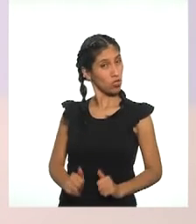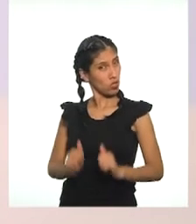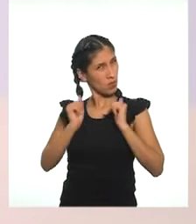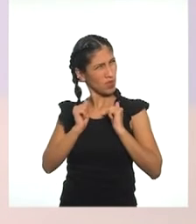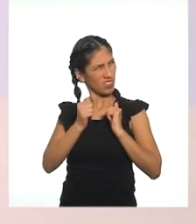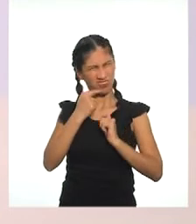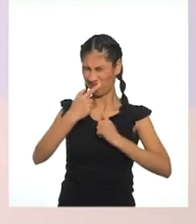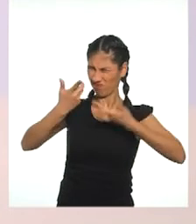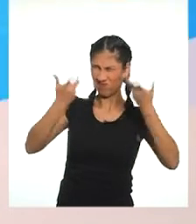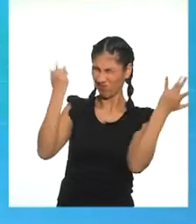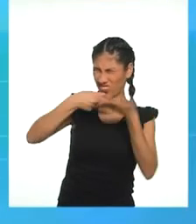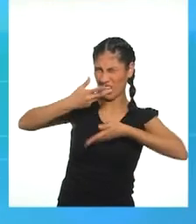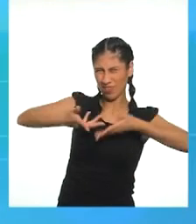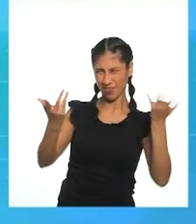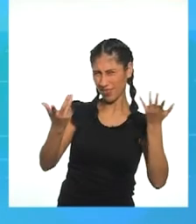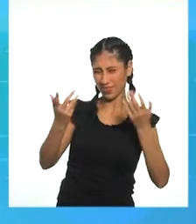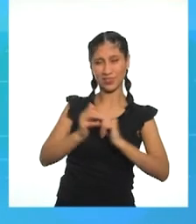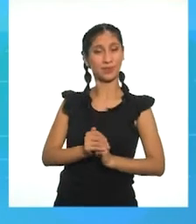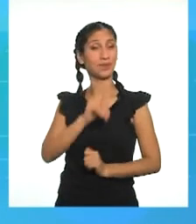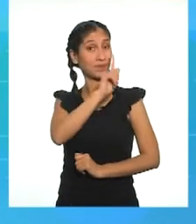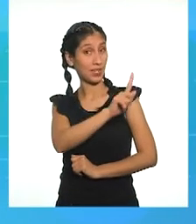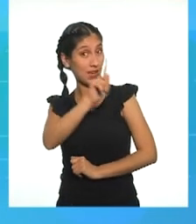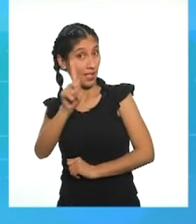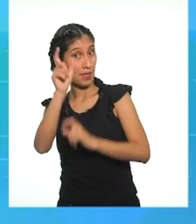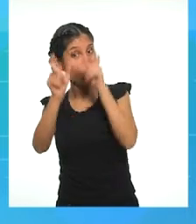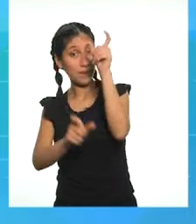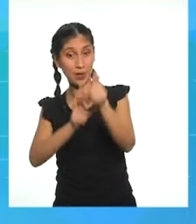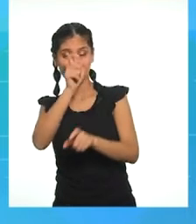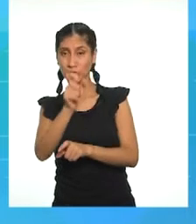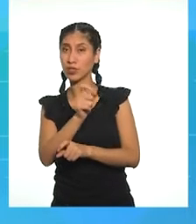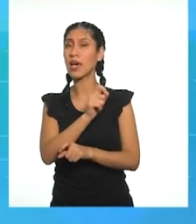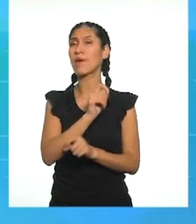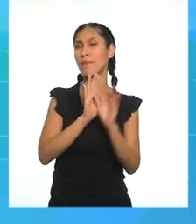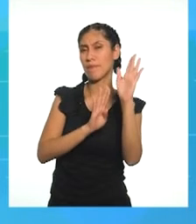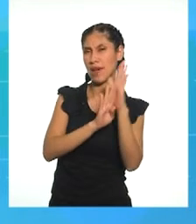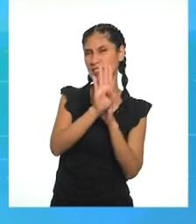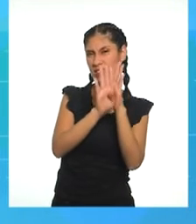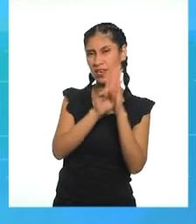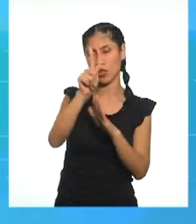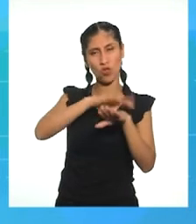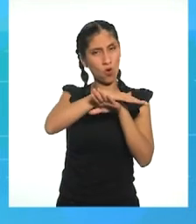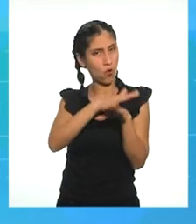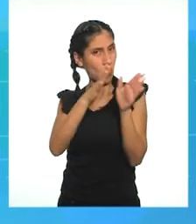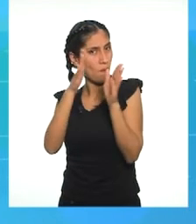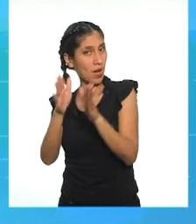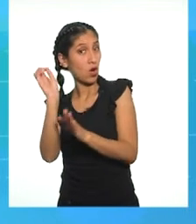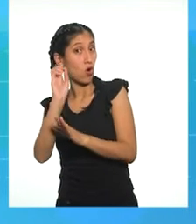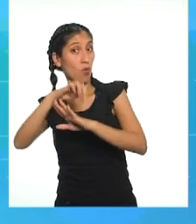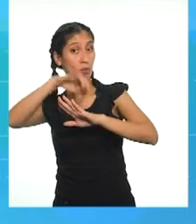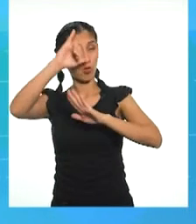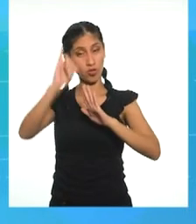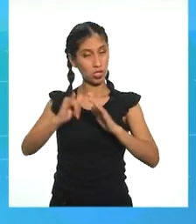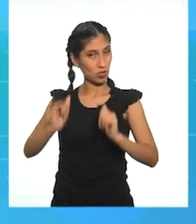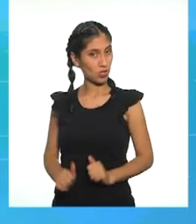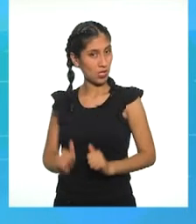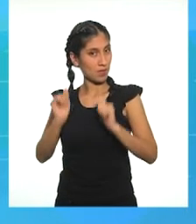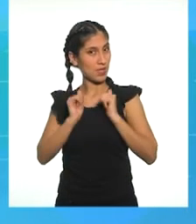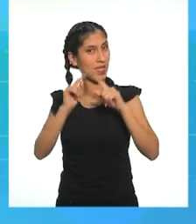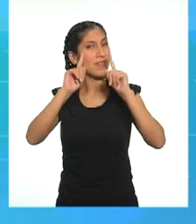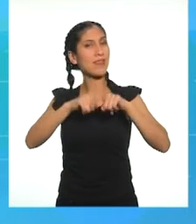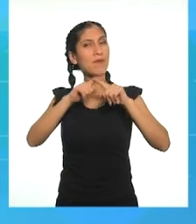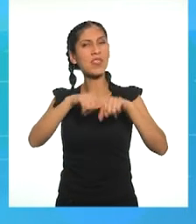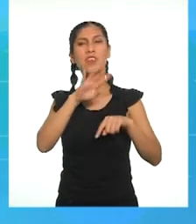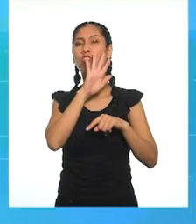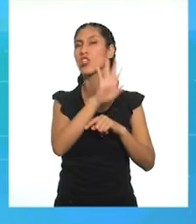te refieres? Cada persona va desarrollando un plan o proyecto de vida de acuerdo a su